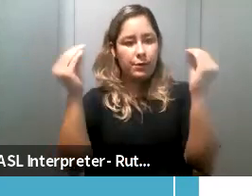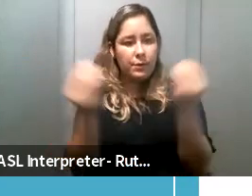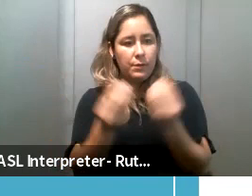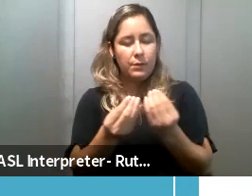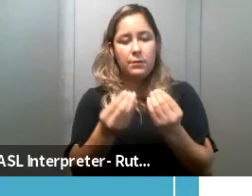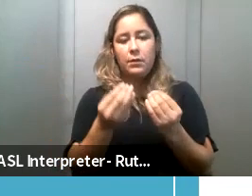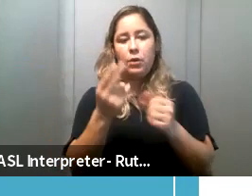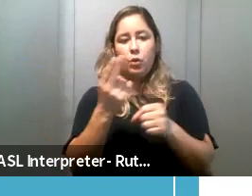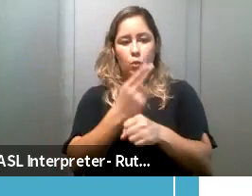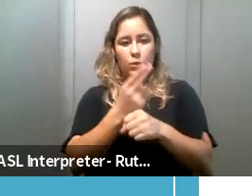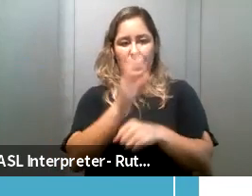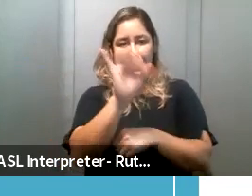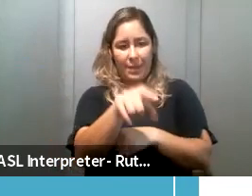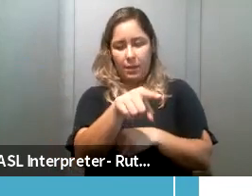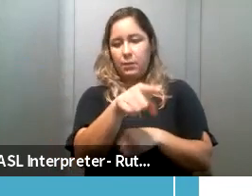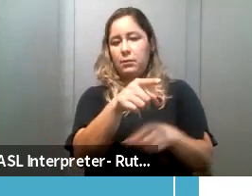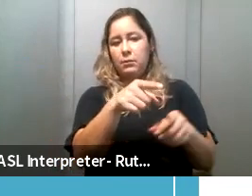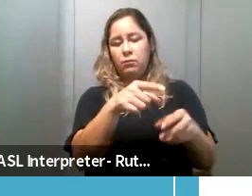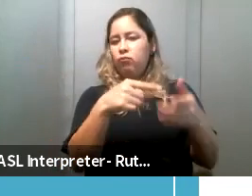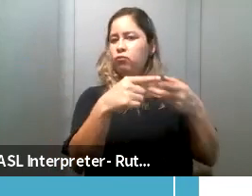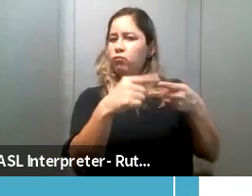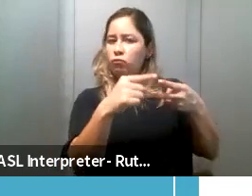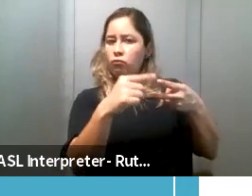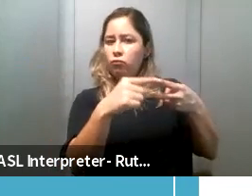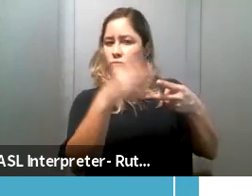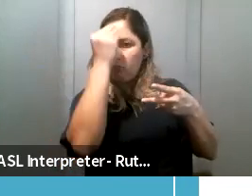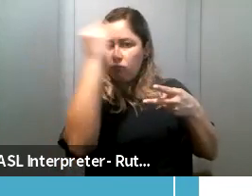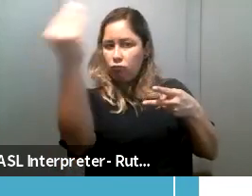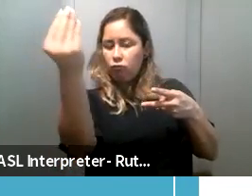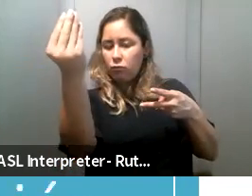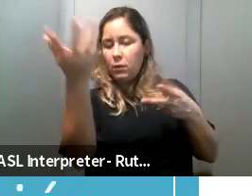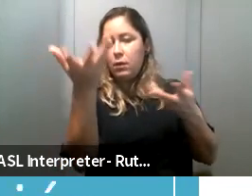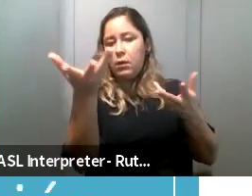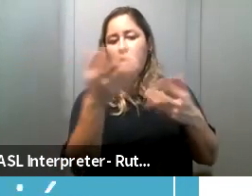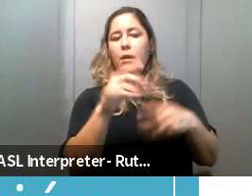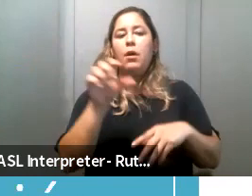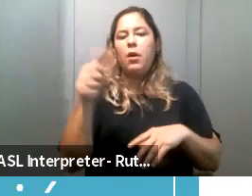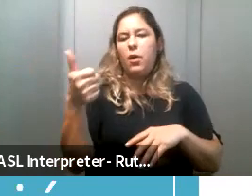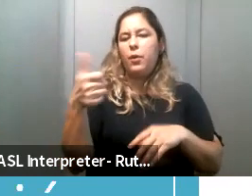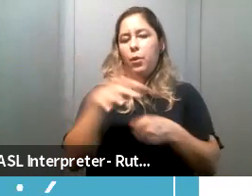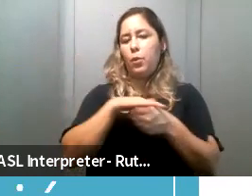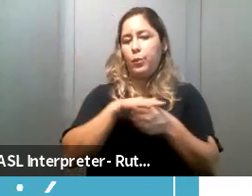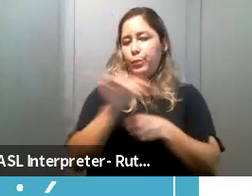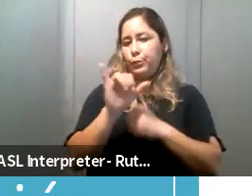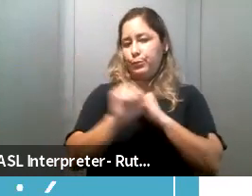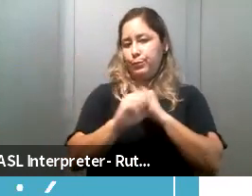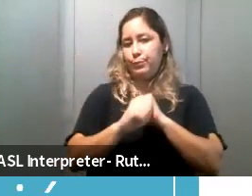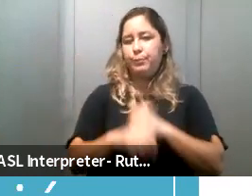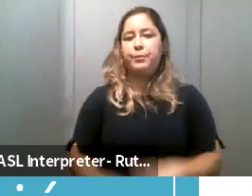usando esto como abogacía en el nivel nacional, pero también campañas locales.